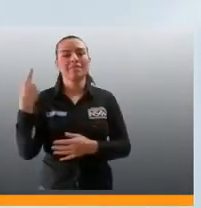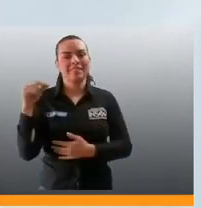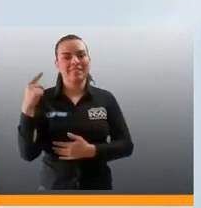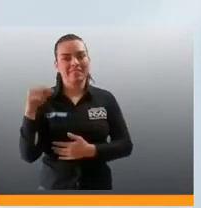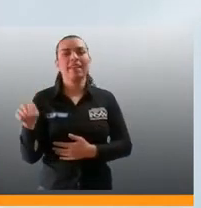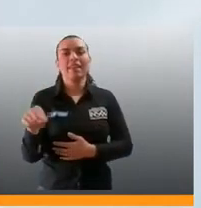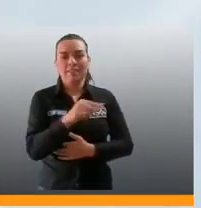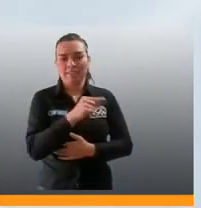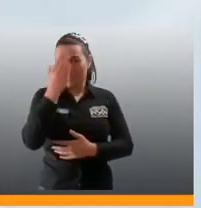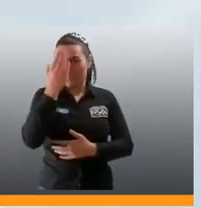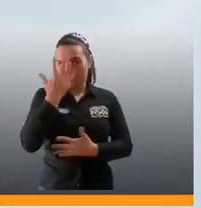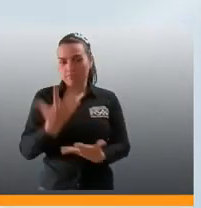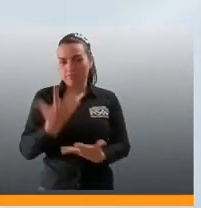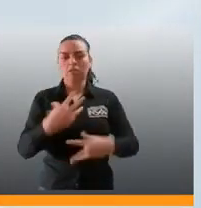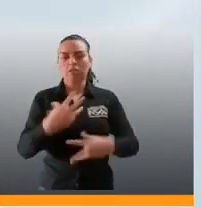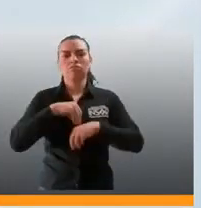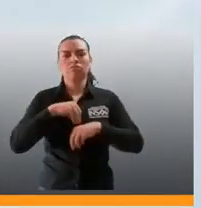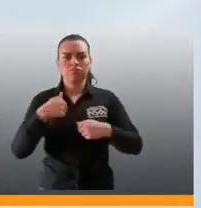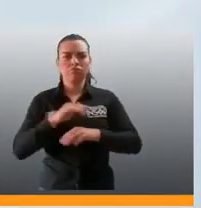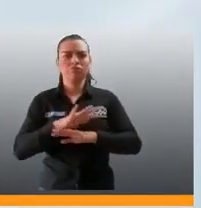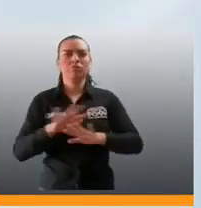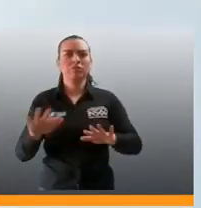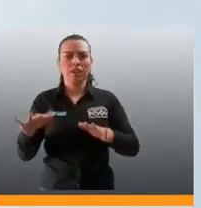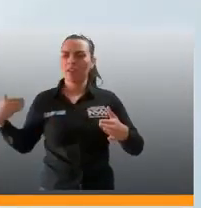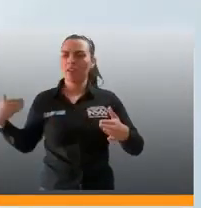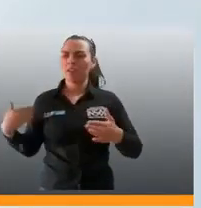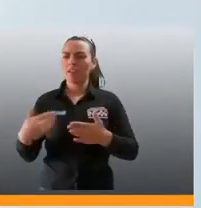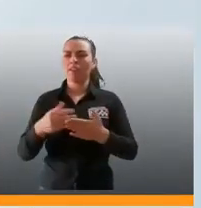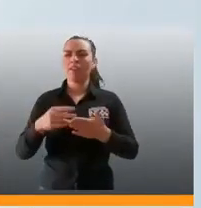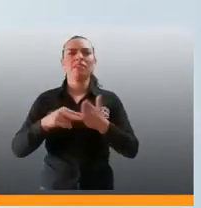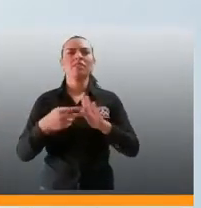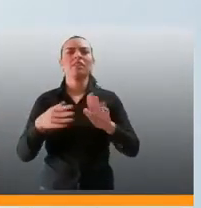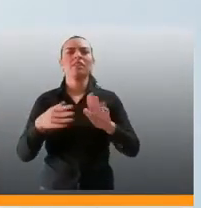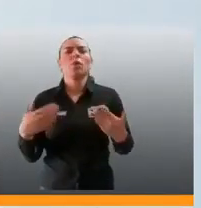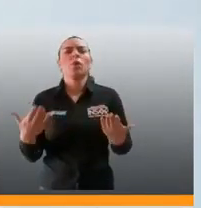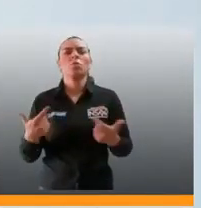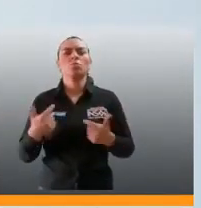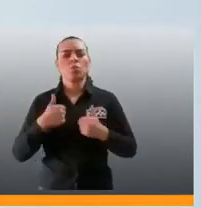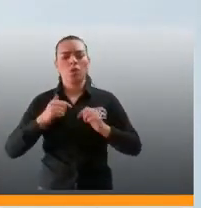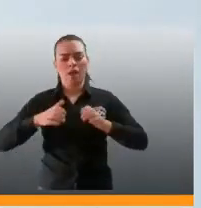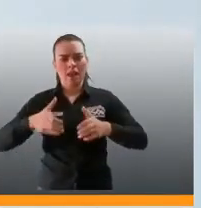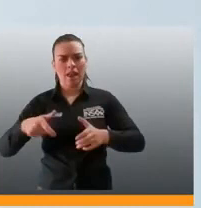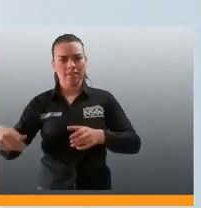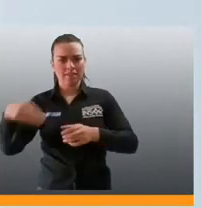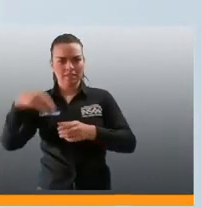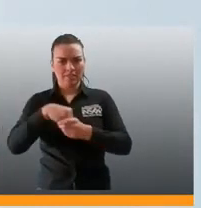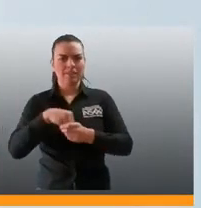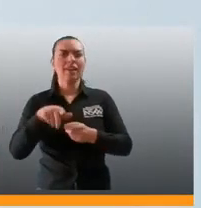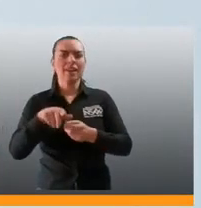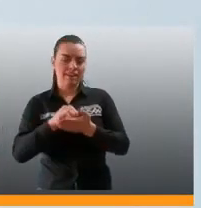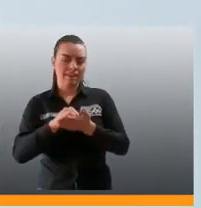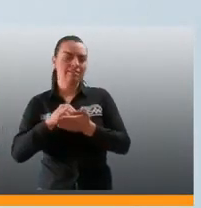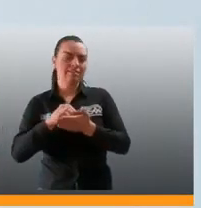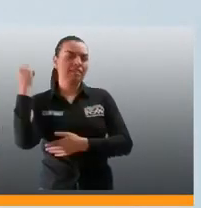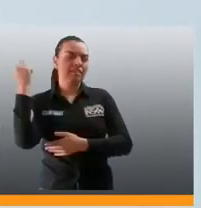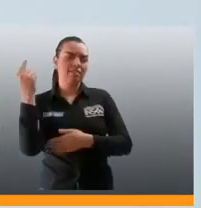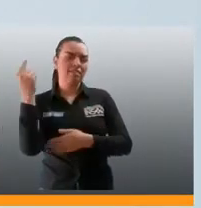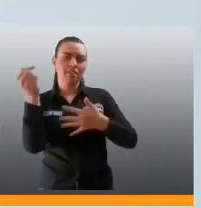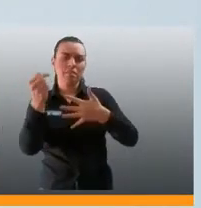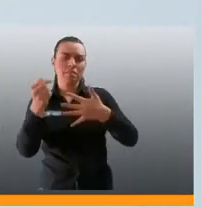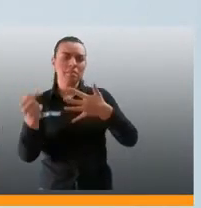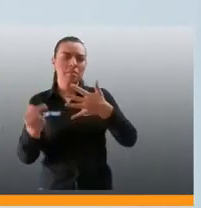cosas que ya existen realizadas y cómo las puedo integrar a mi clase. Eso en general fueron las